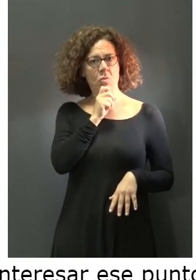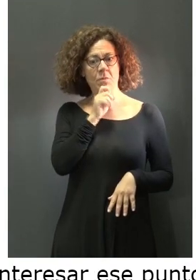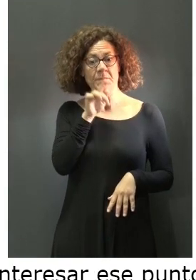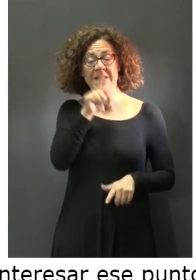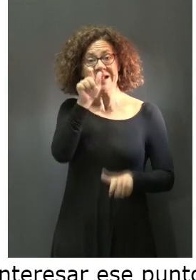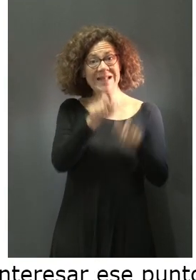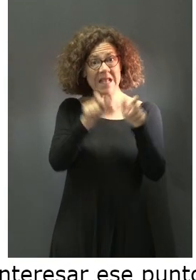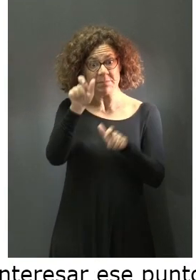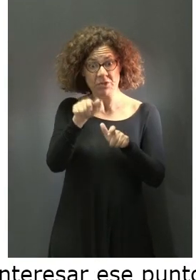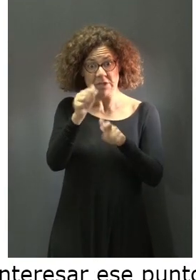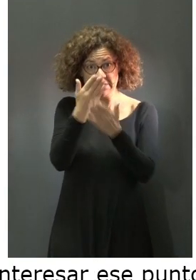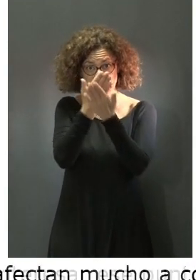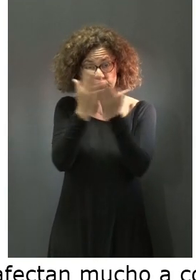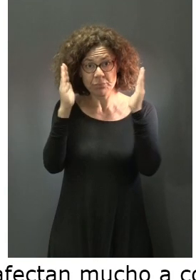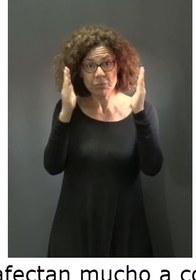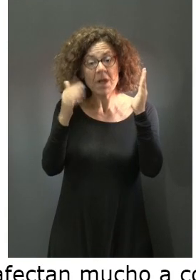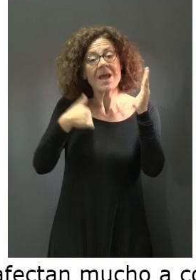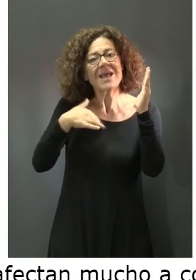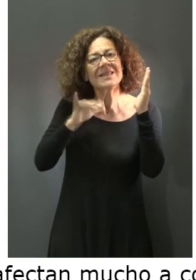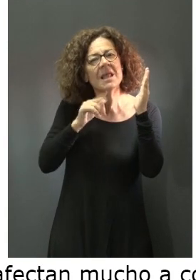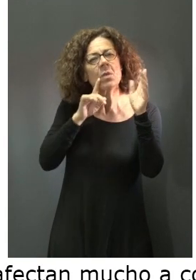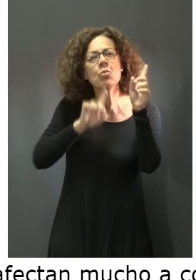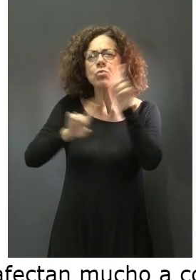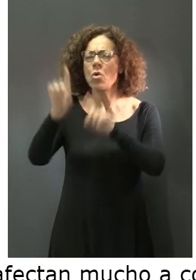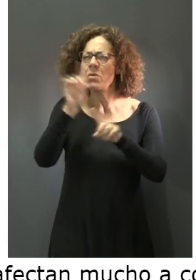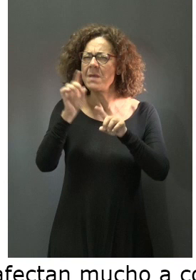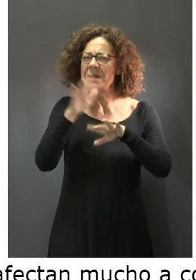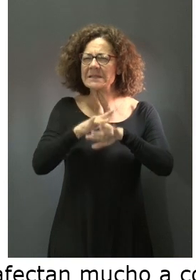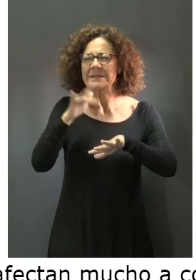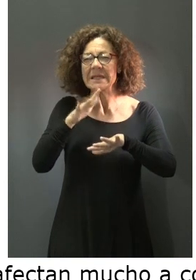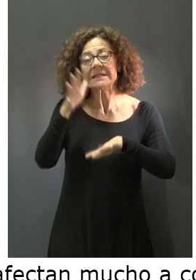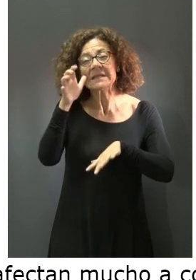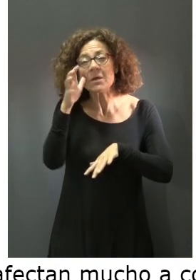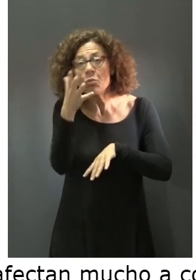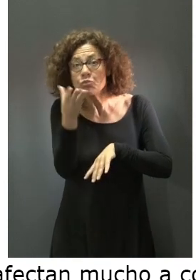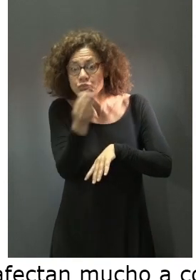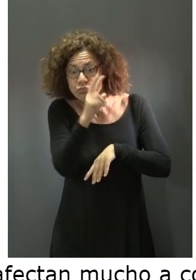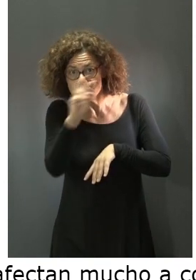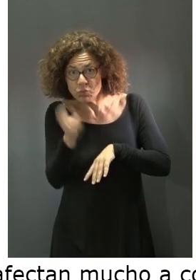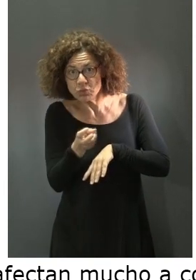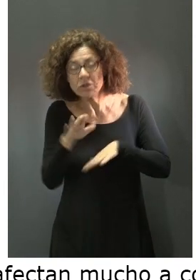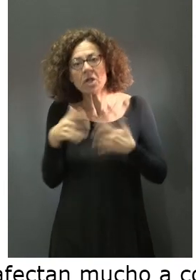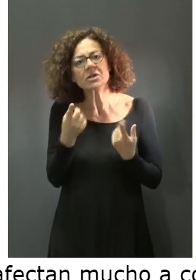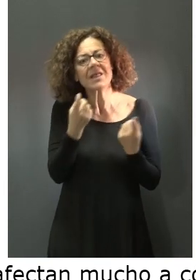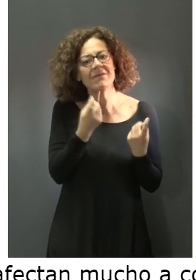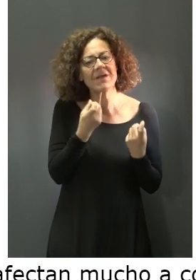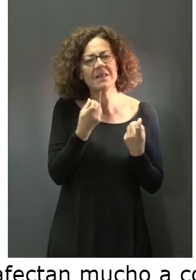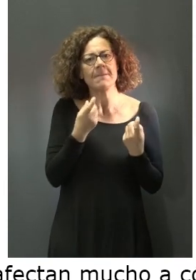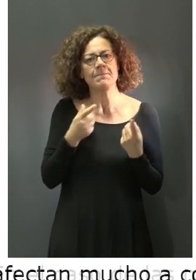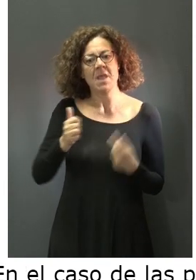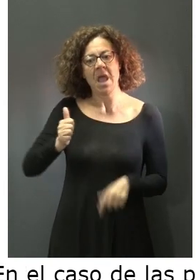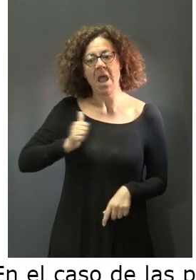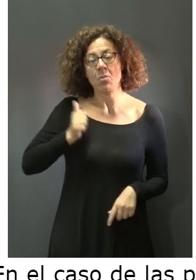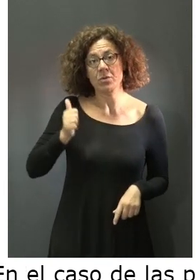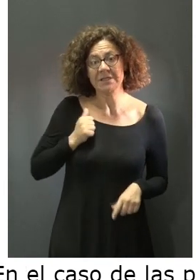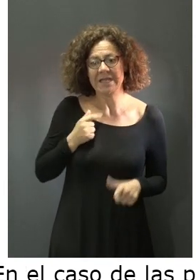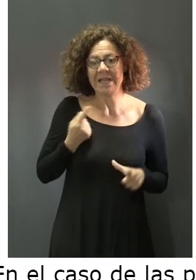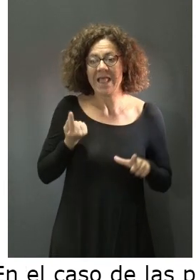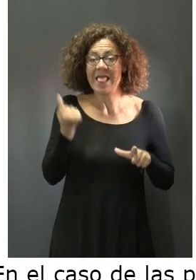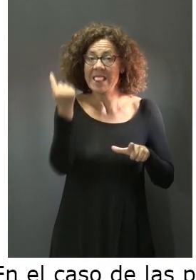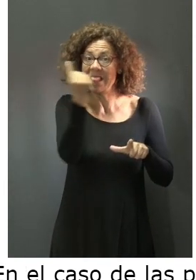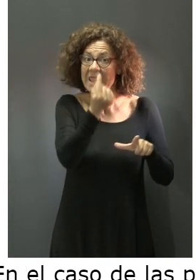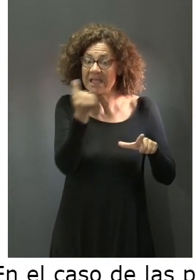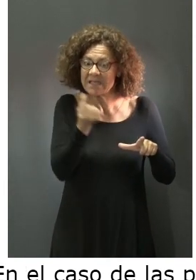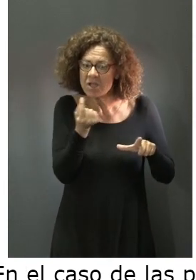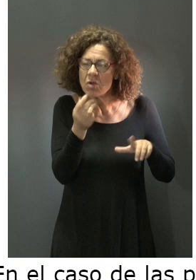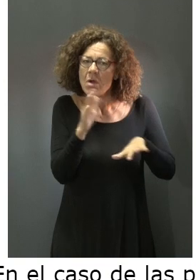las personas con trastornos del espectro autista tienen muchos problemas sensoriales. Entonces es muy importante que utilicemos los factores de diseño para